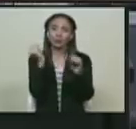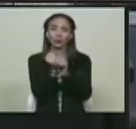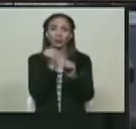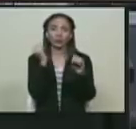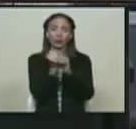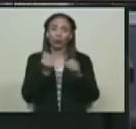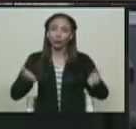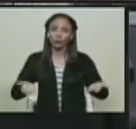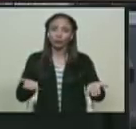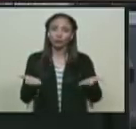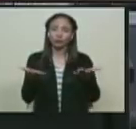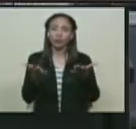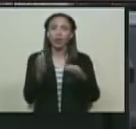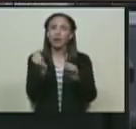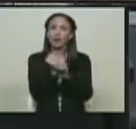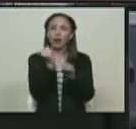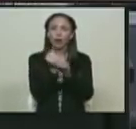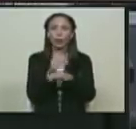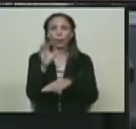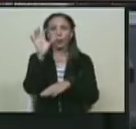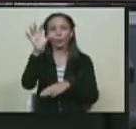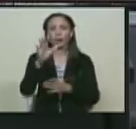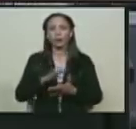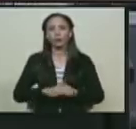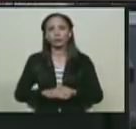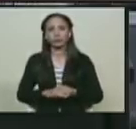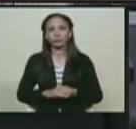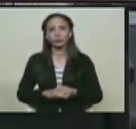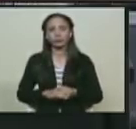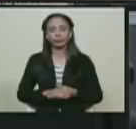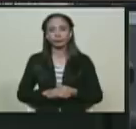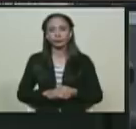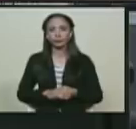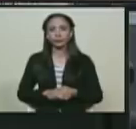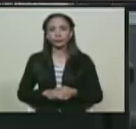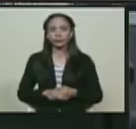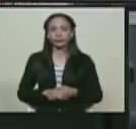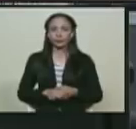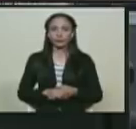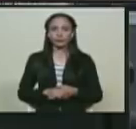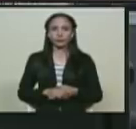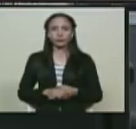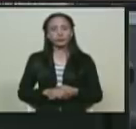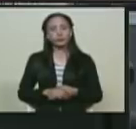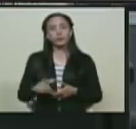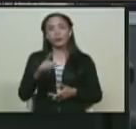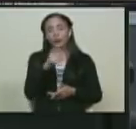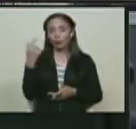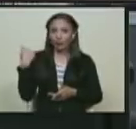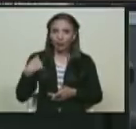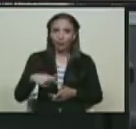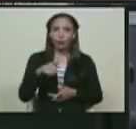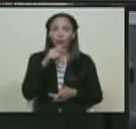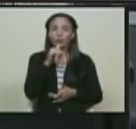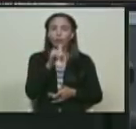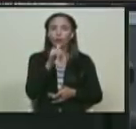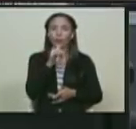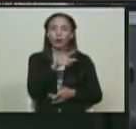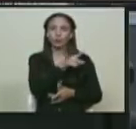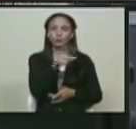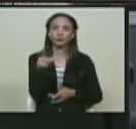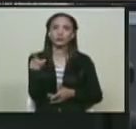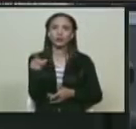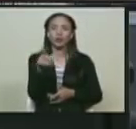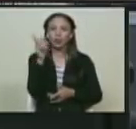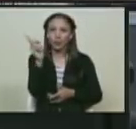haciendo patria y protegidos por la patria. Tengo que decirles también